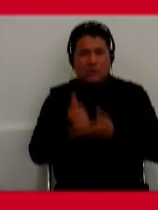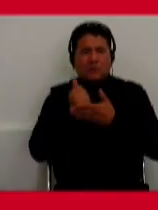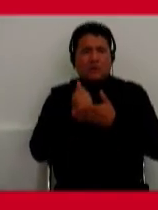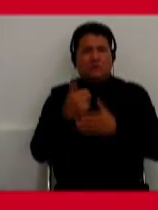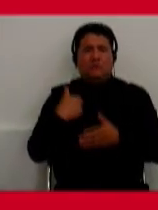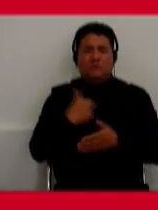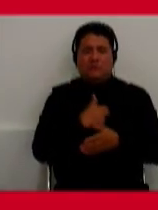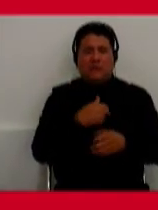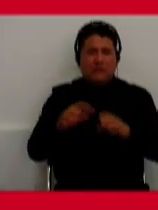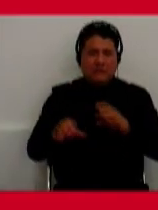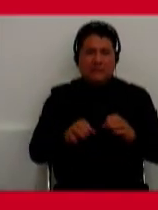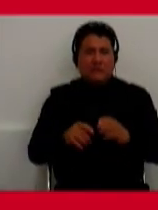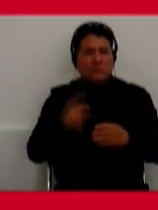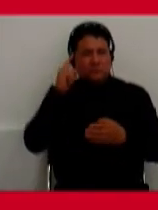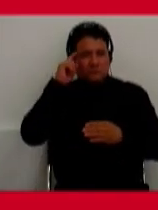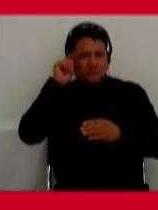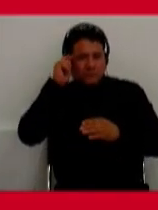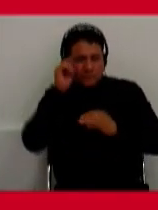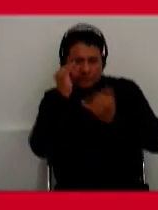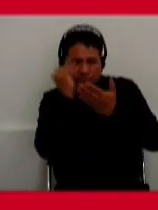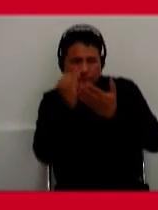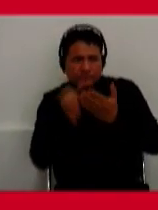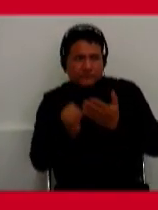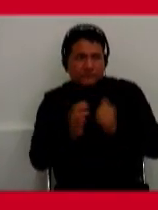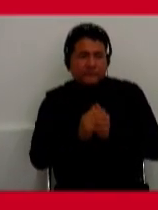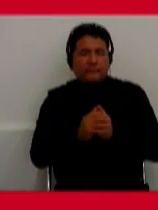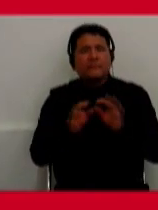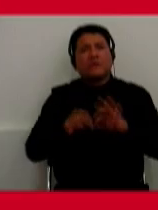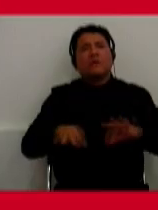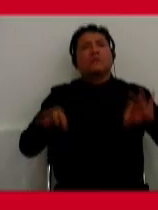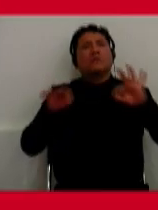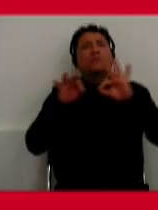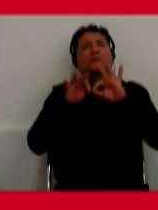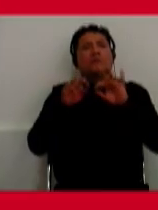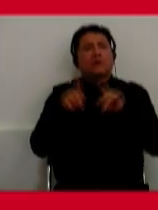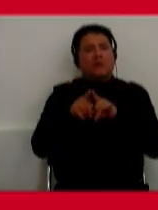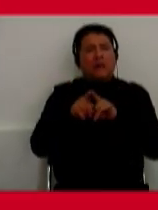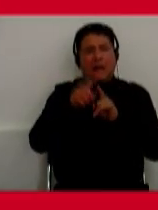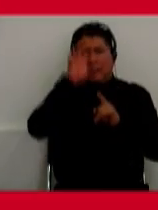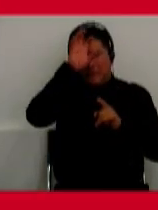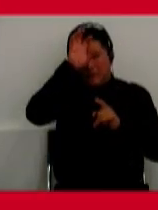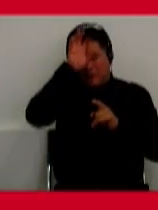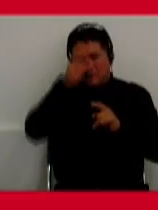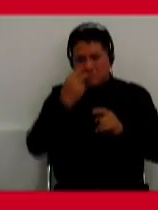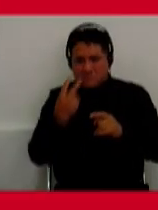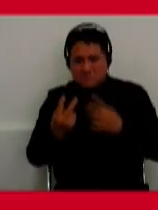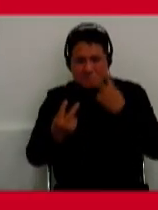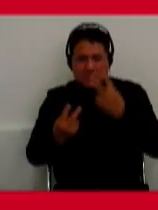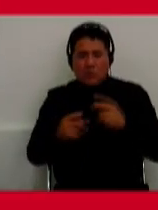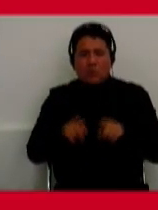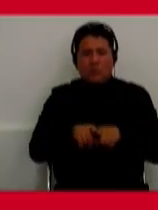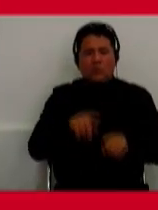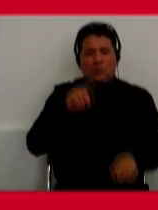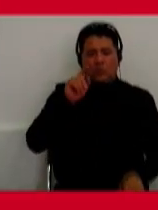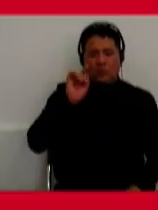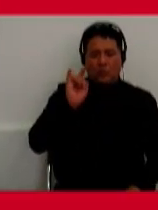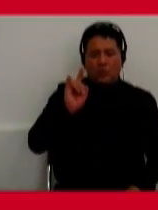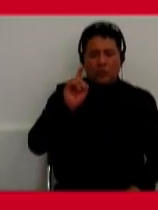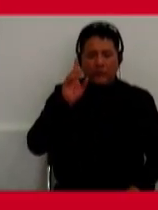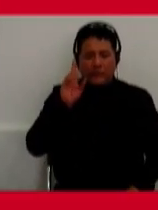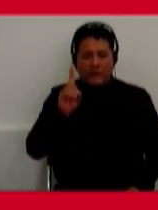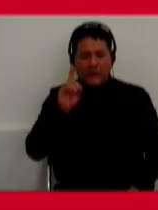diseño y secuenciamiento y lo más importante, la lógica de minado. La lógica de minado para un UDF es un método